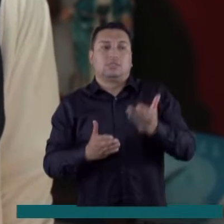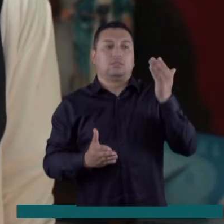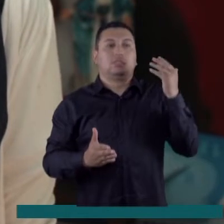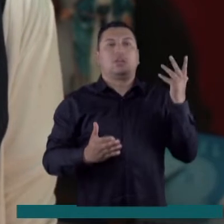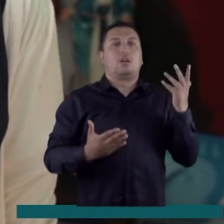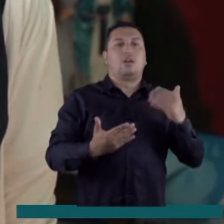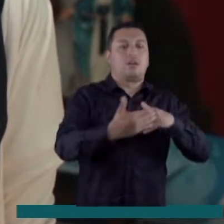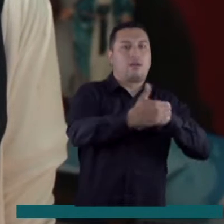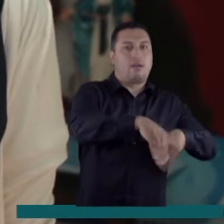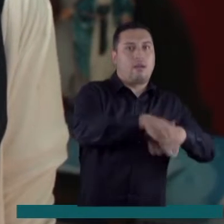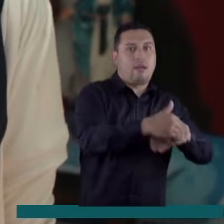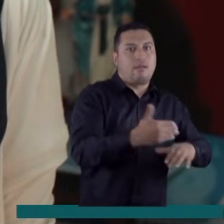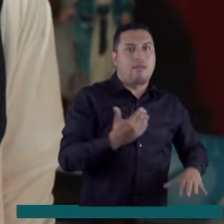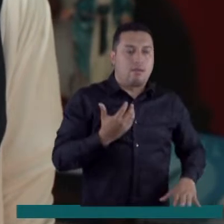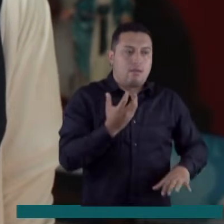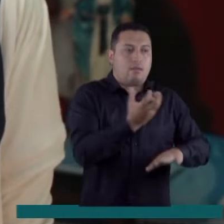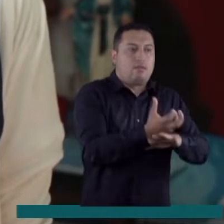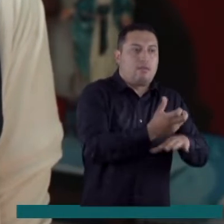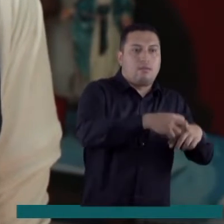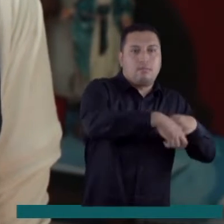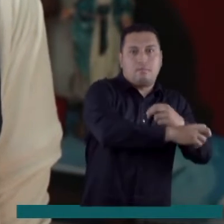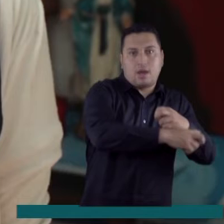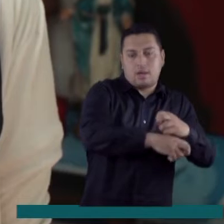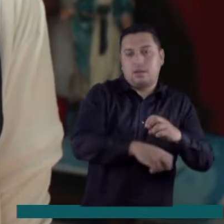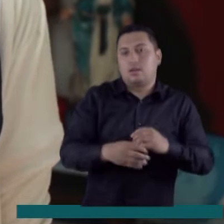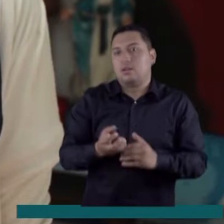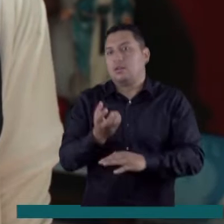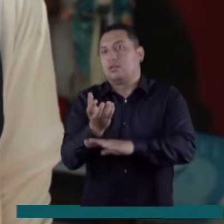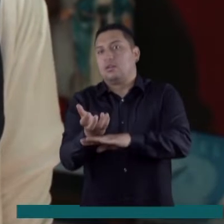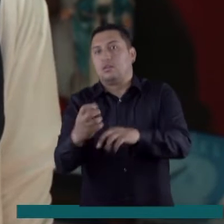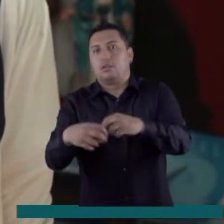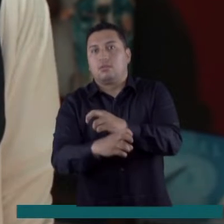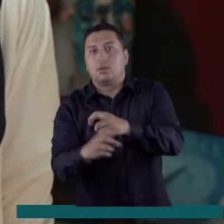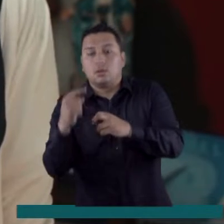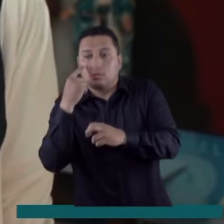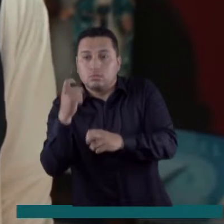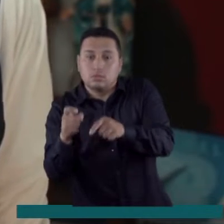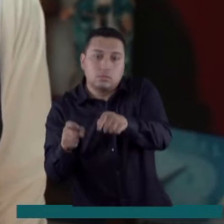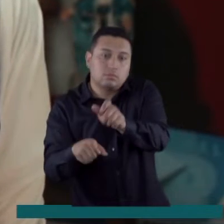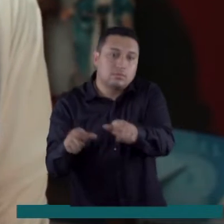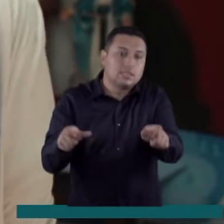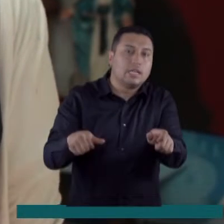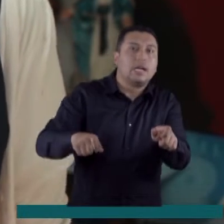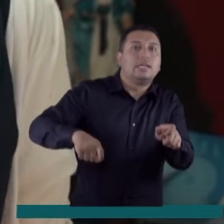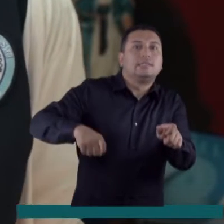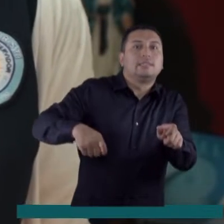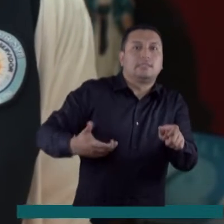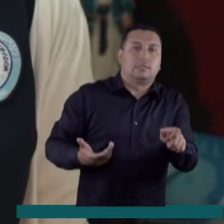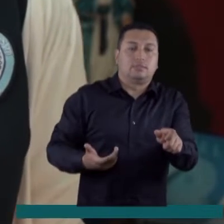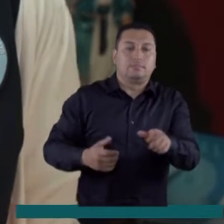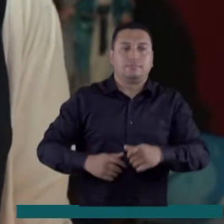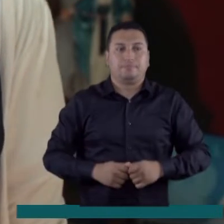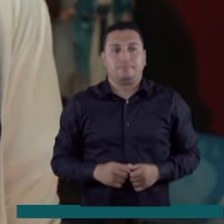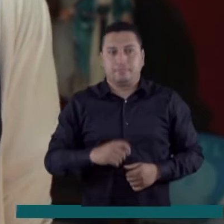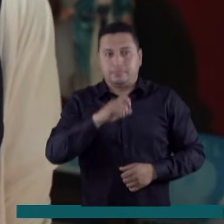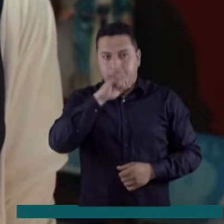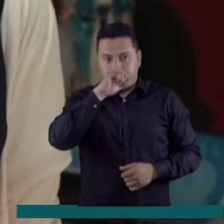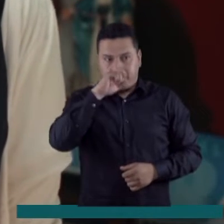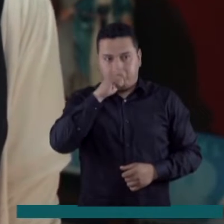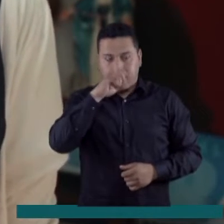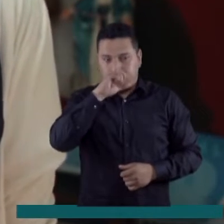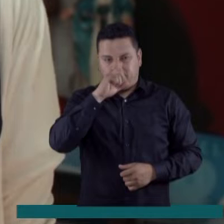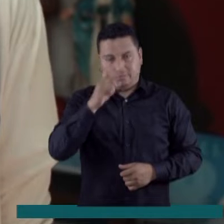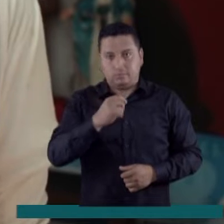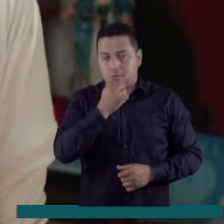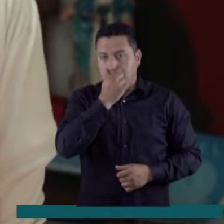principal o inicio en el en las calles en los parques buscando al al más necesitado que es el habitante